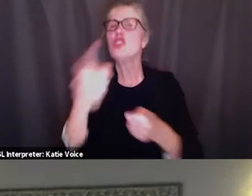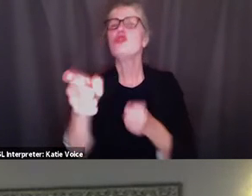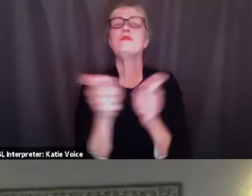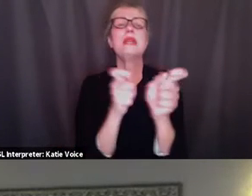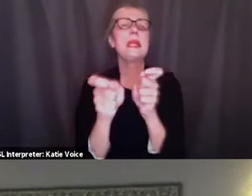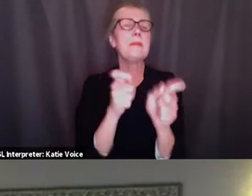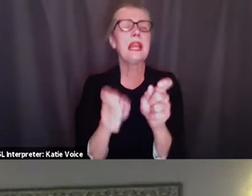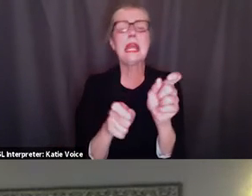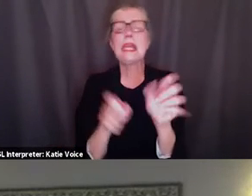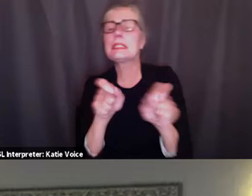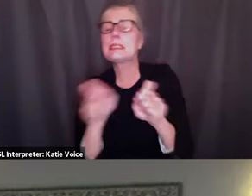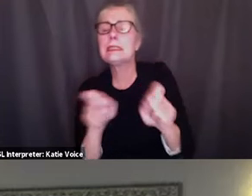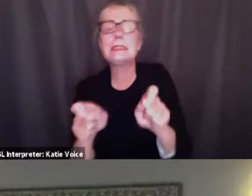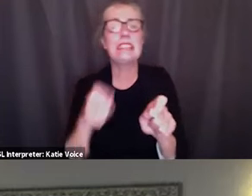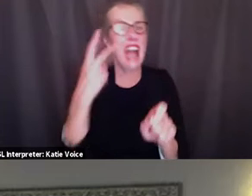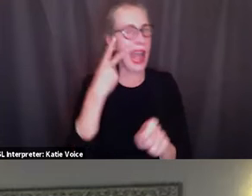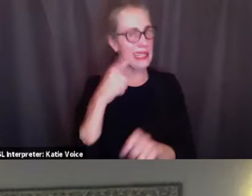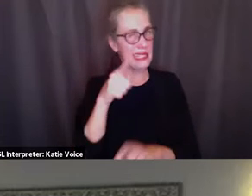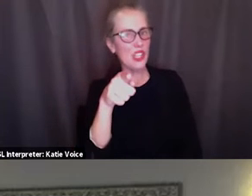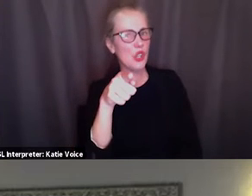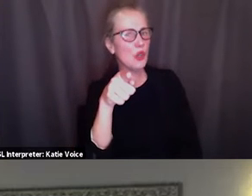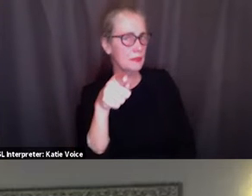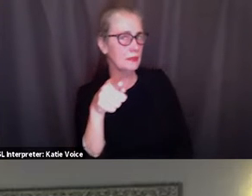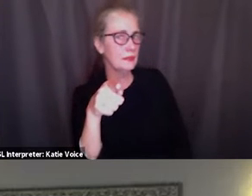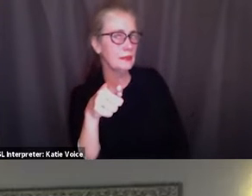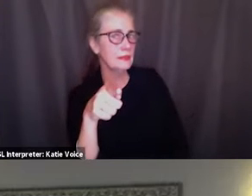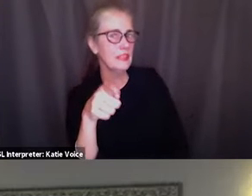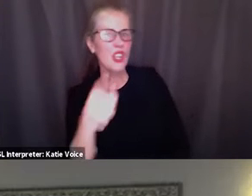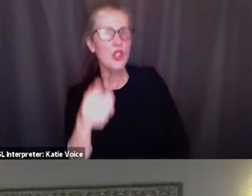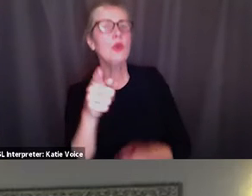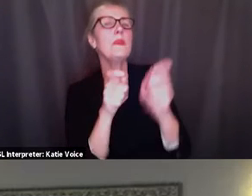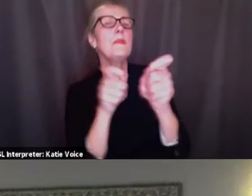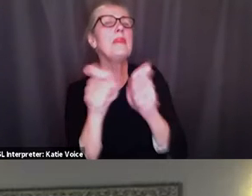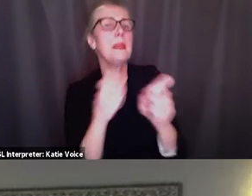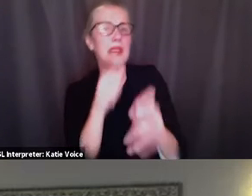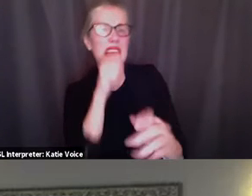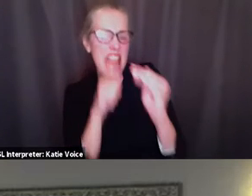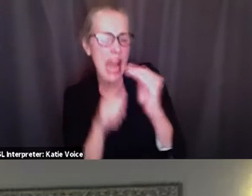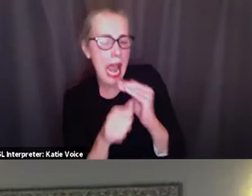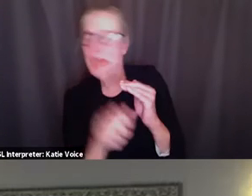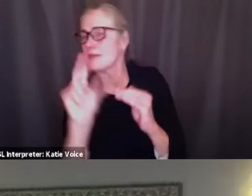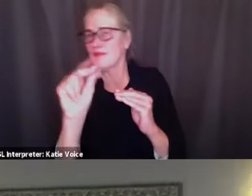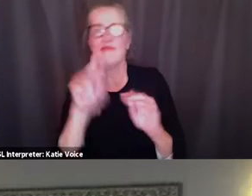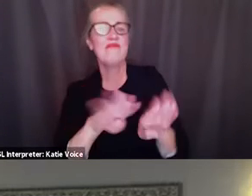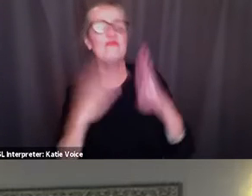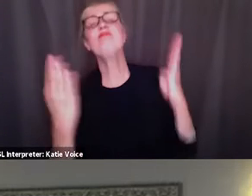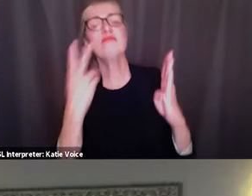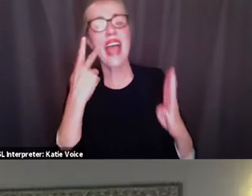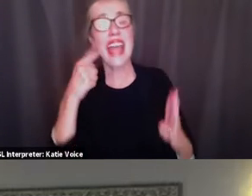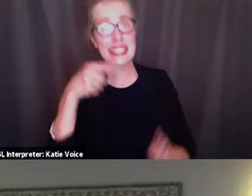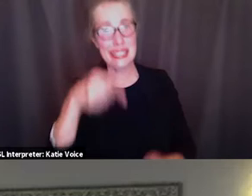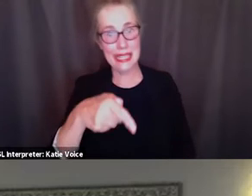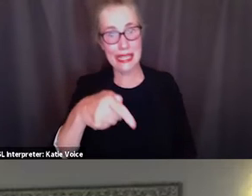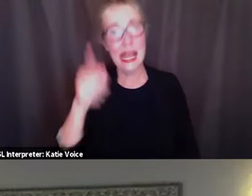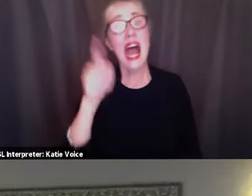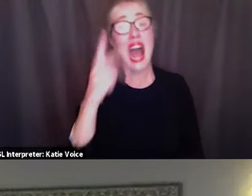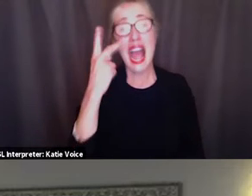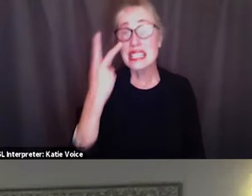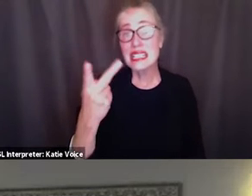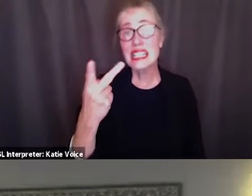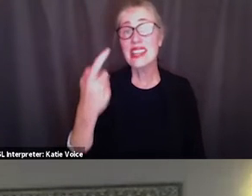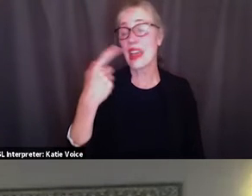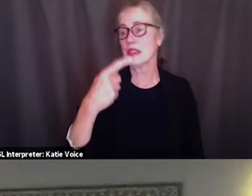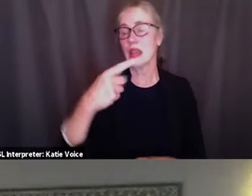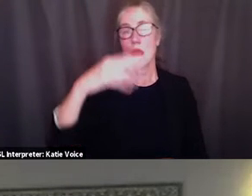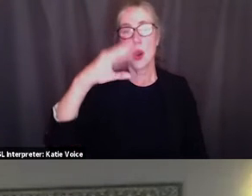Las estrategias manipulativas que ustedes utilizan, yo las veo, las noto. Veo la percepción.